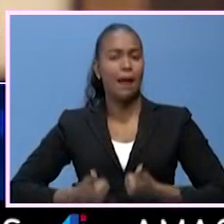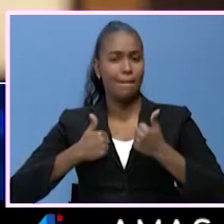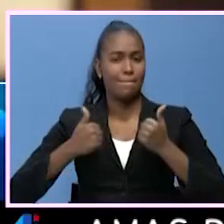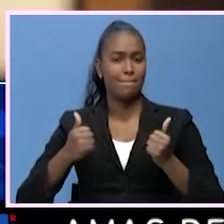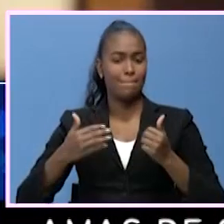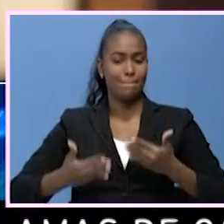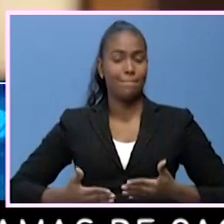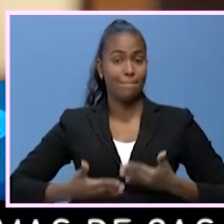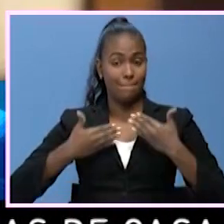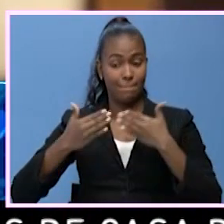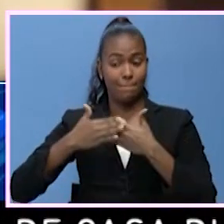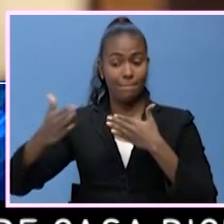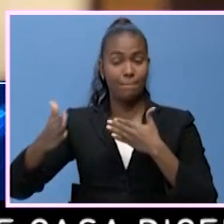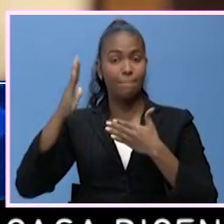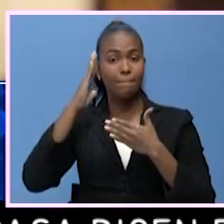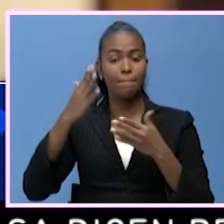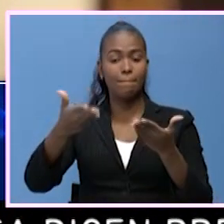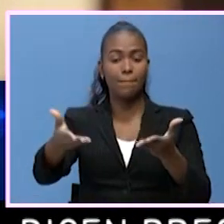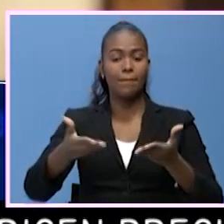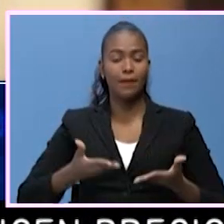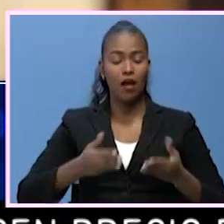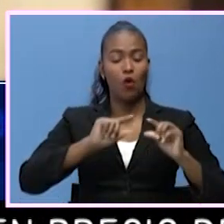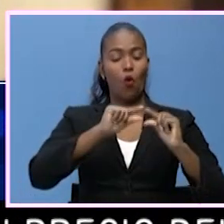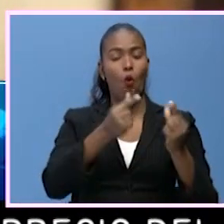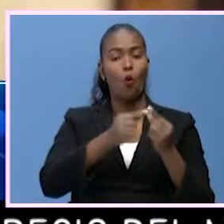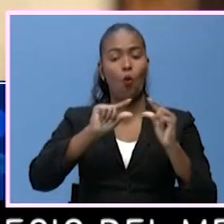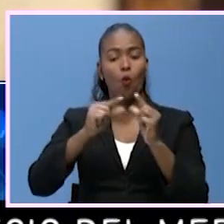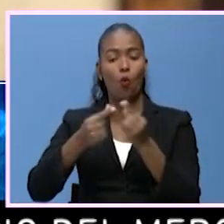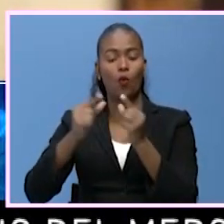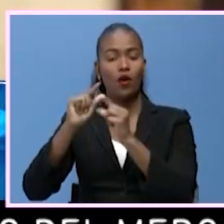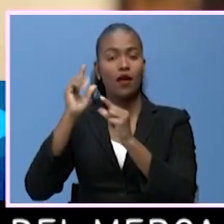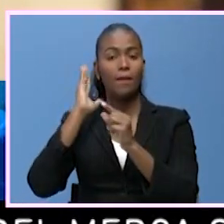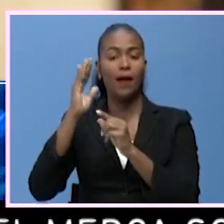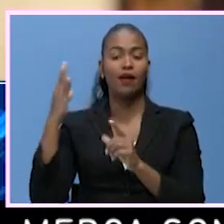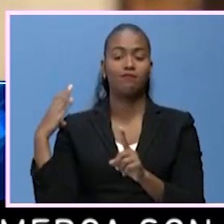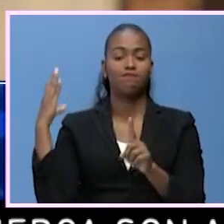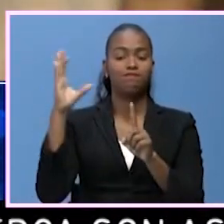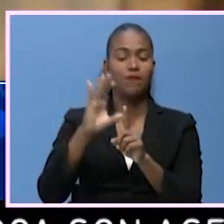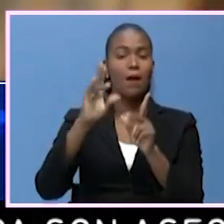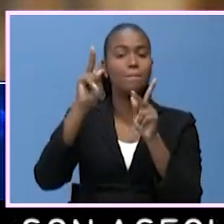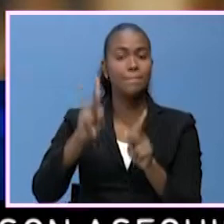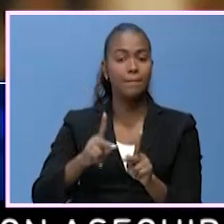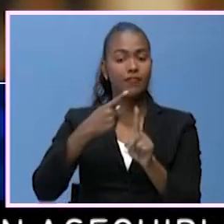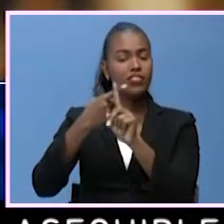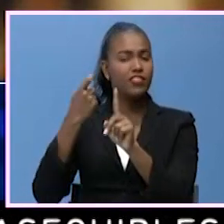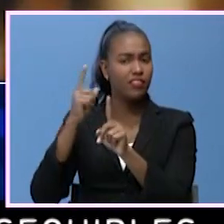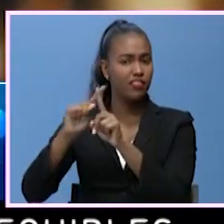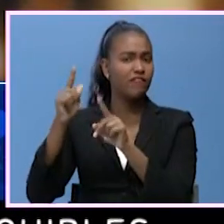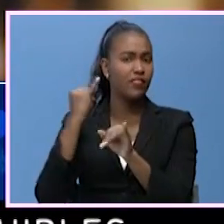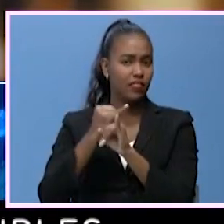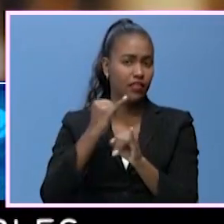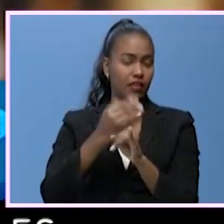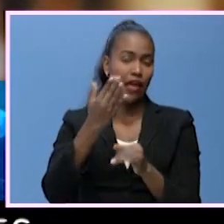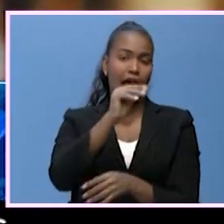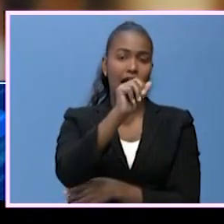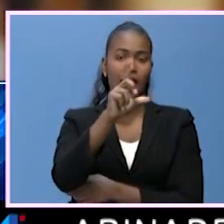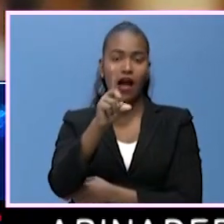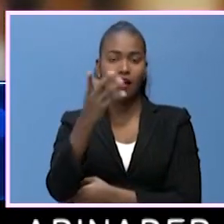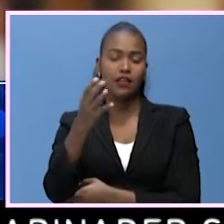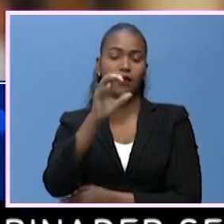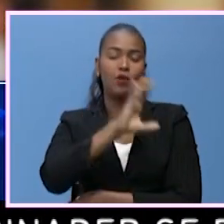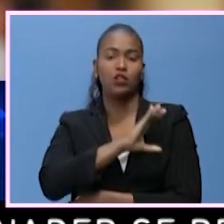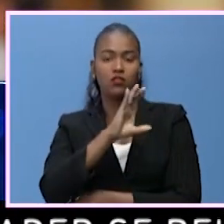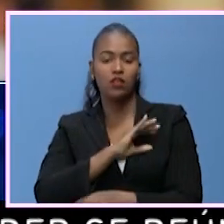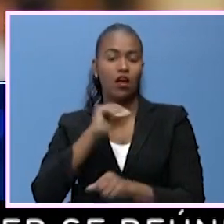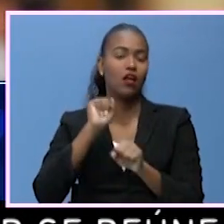serán recibidas por circunscripciones y que también serán llevados ministros o representantes de instituciones como la CAS, la Policía,